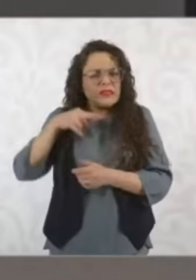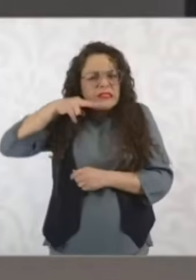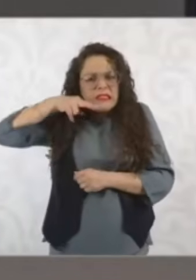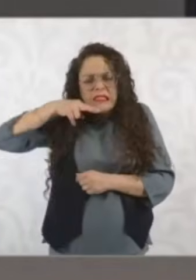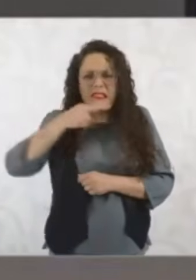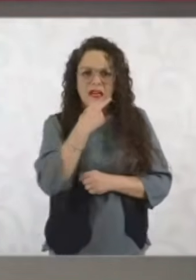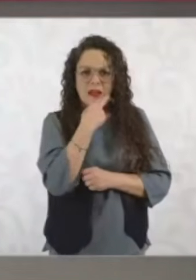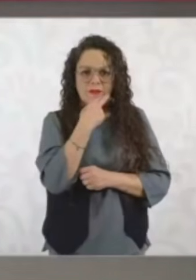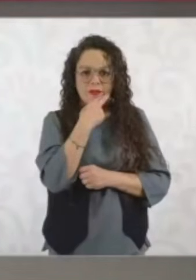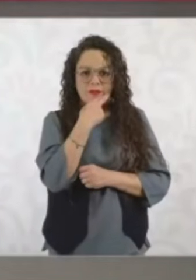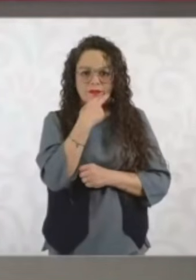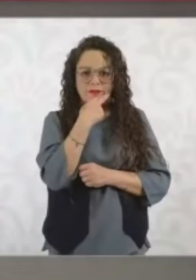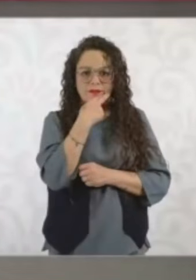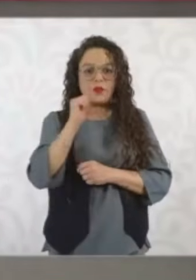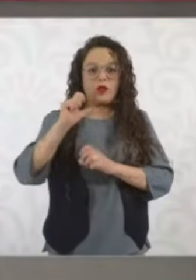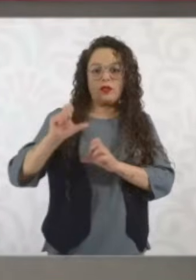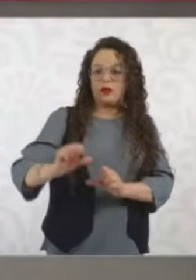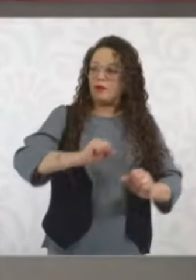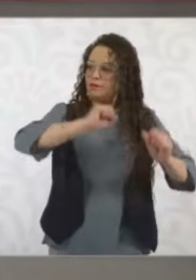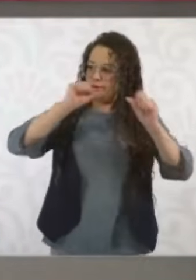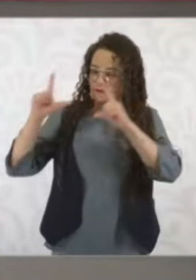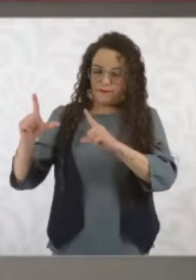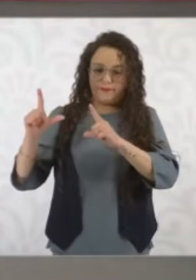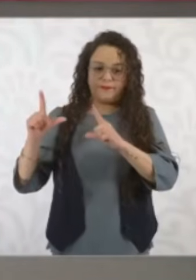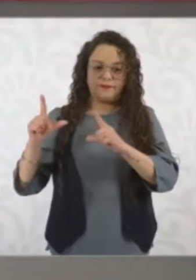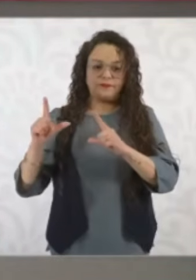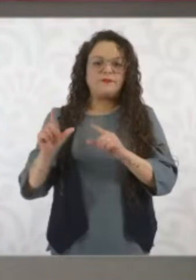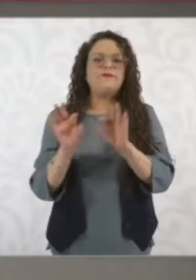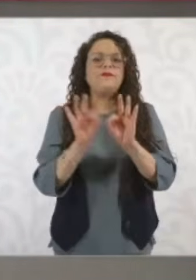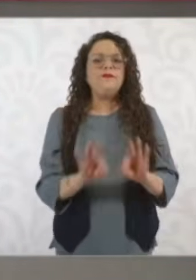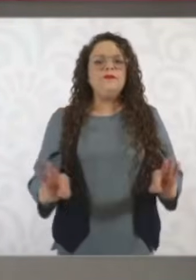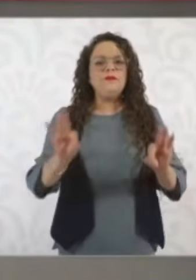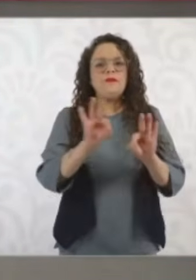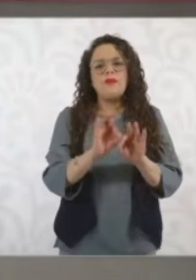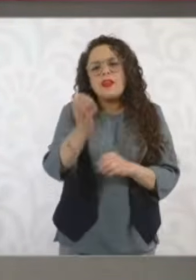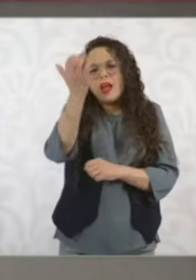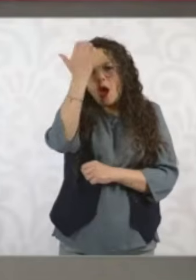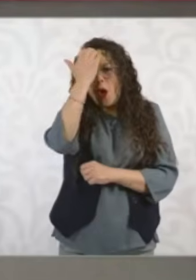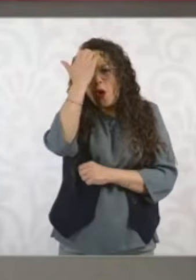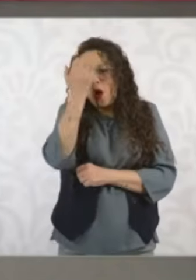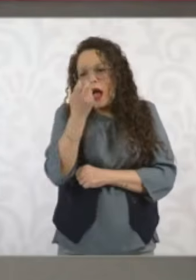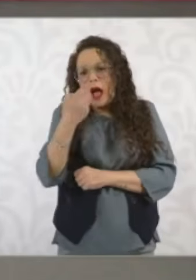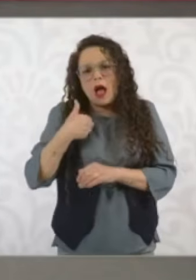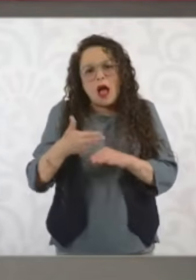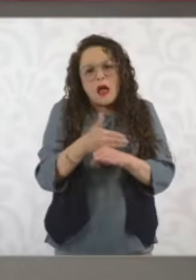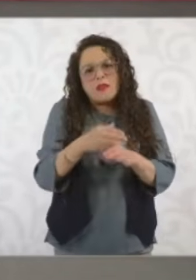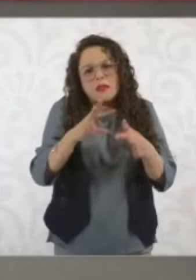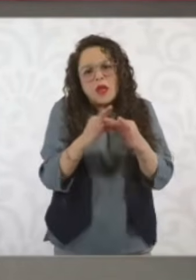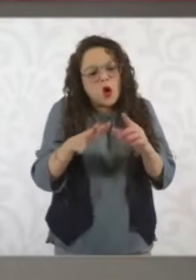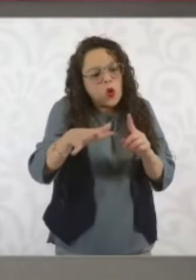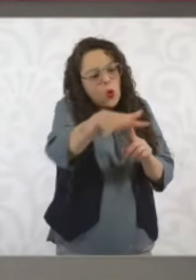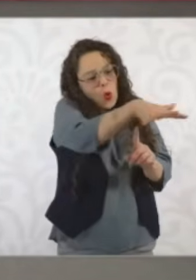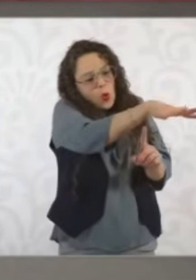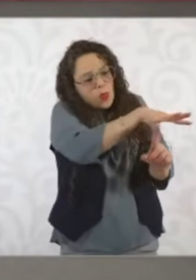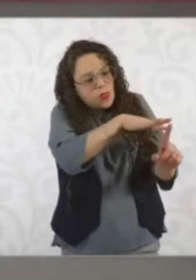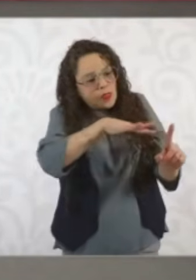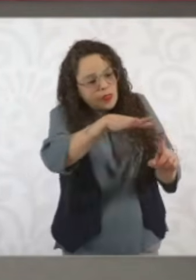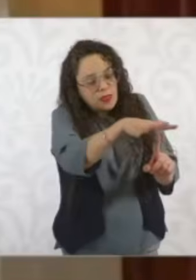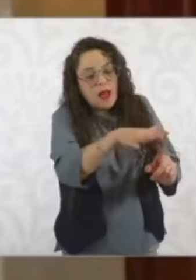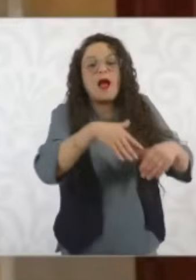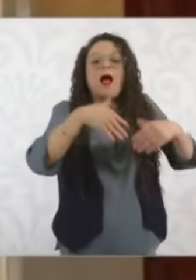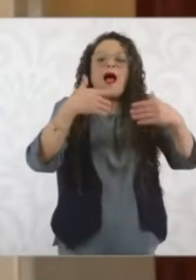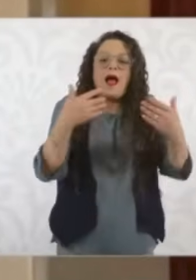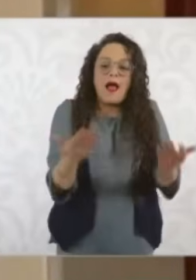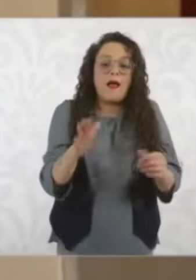inmediato. Adelante. ¿Por qué es importante conocer esto? Porque muchas veces nosotros nos vamos con